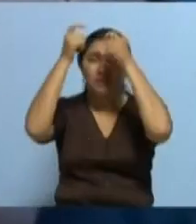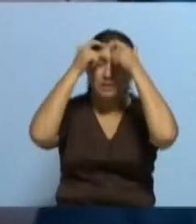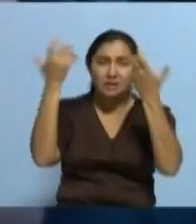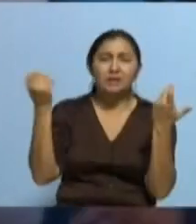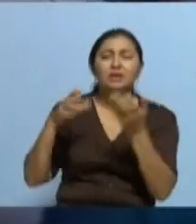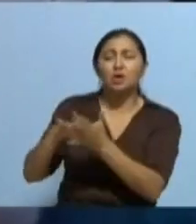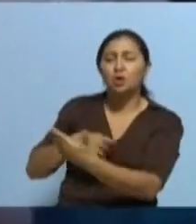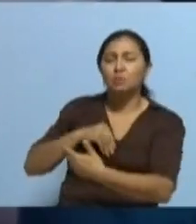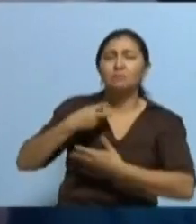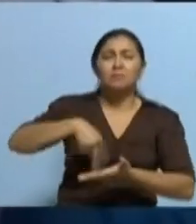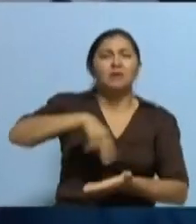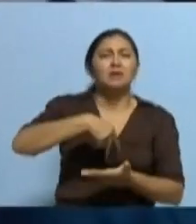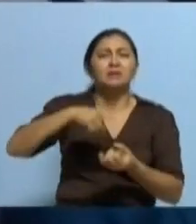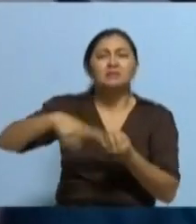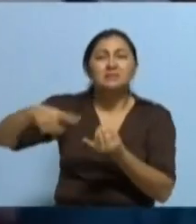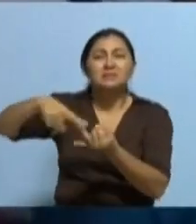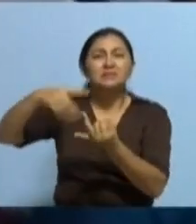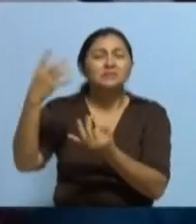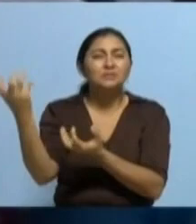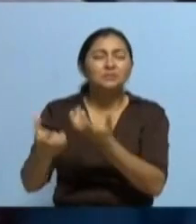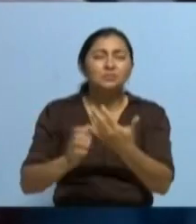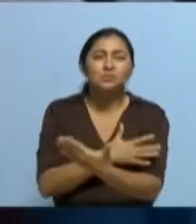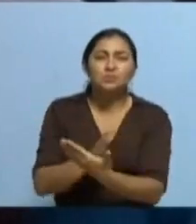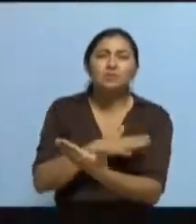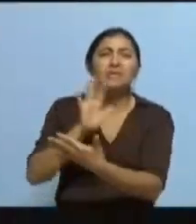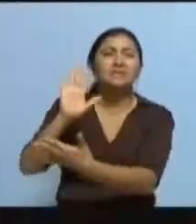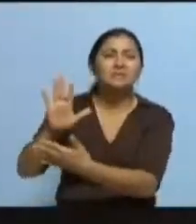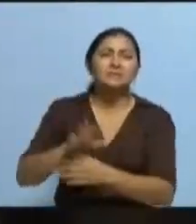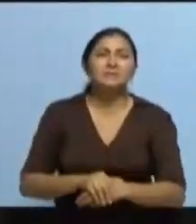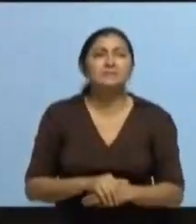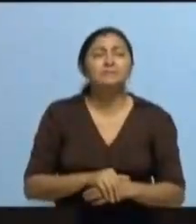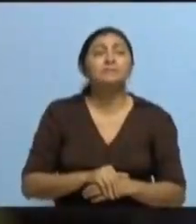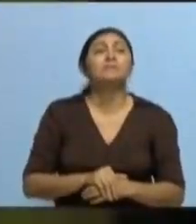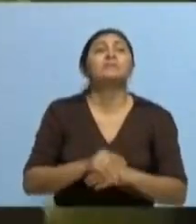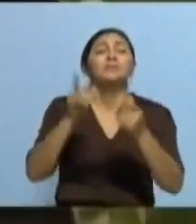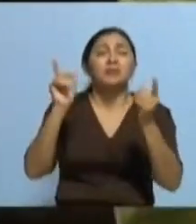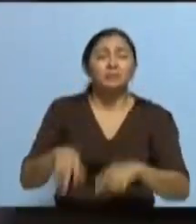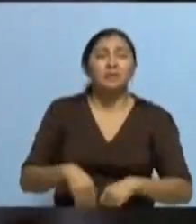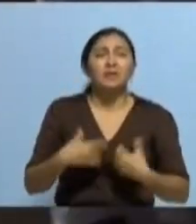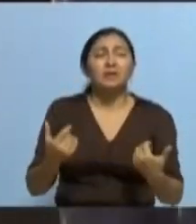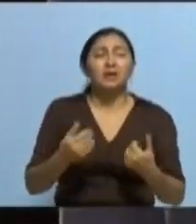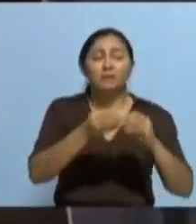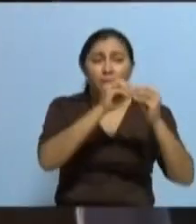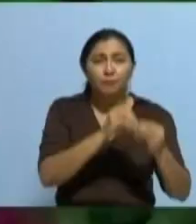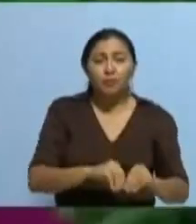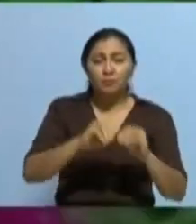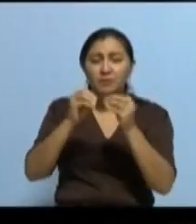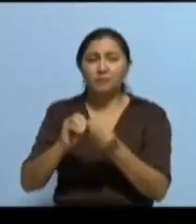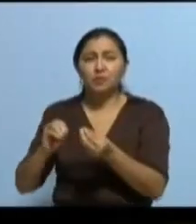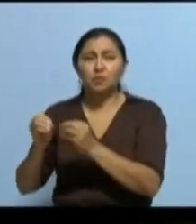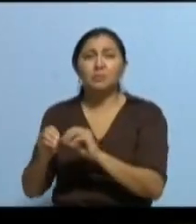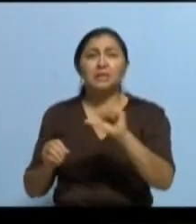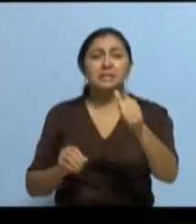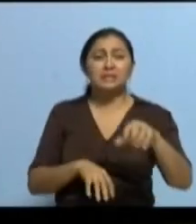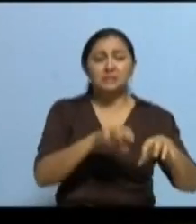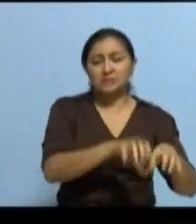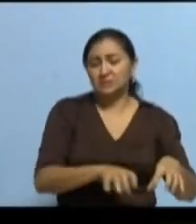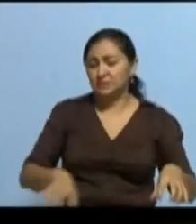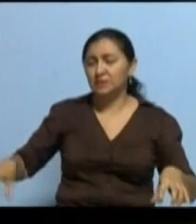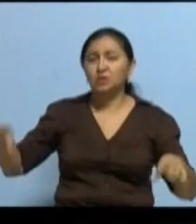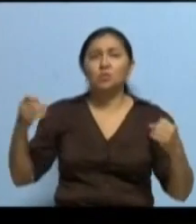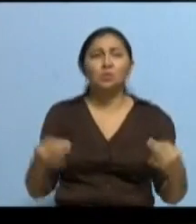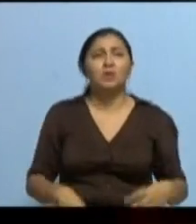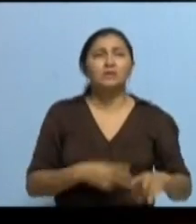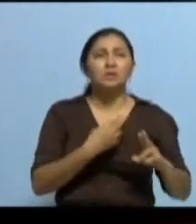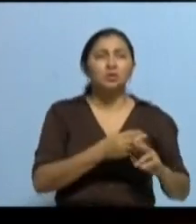ritmo de las más importantes producciones musicales del artista. El desfile estará estructurado en 10 grandes bloques que se identificarán con los